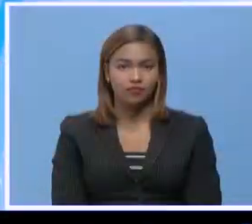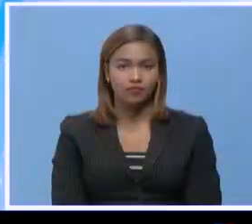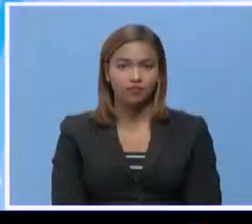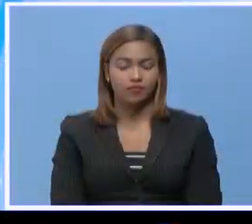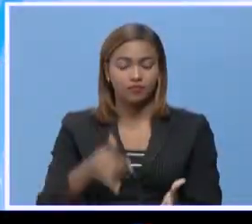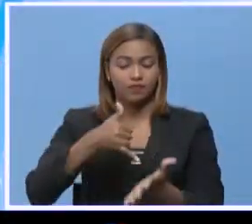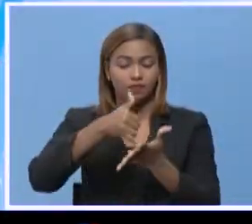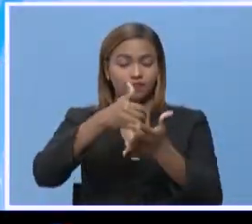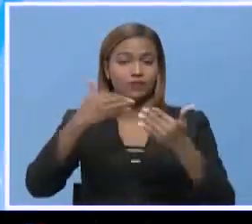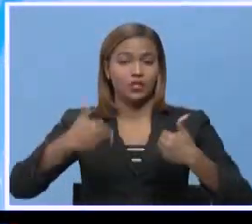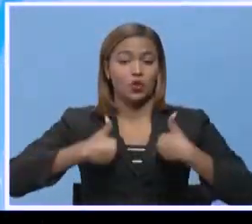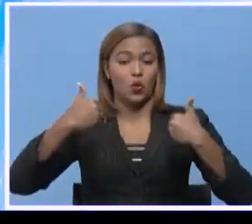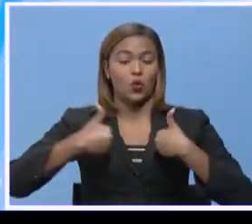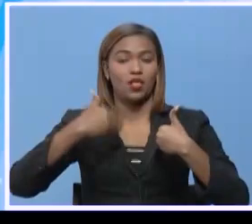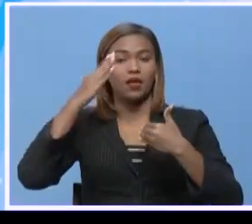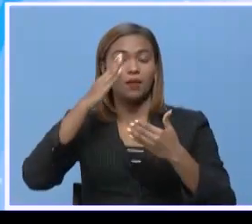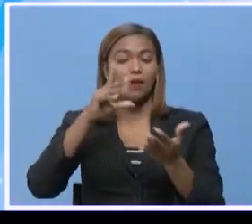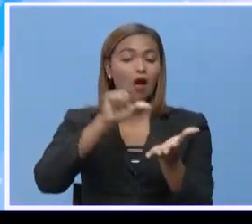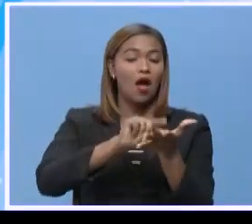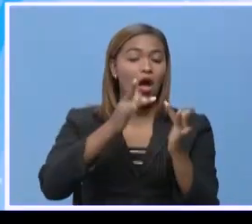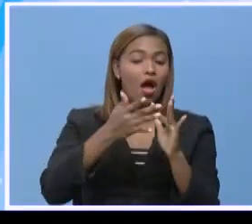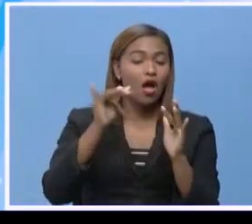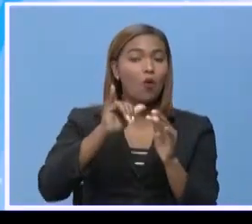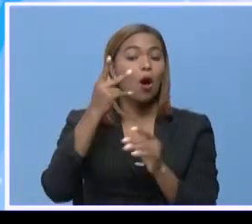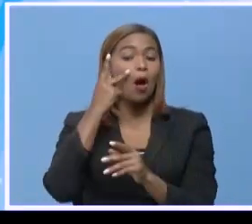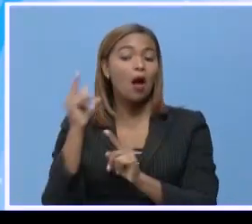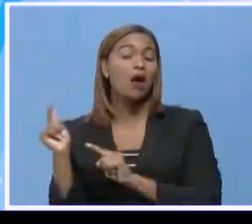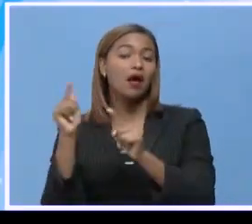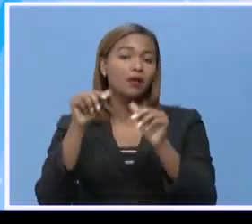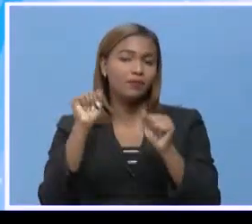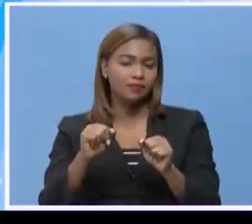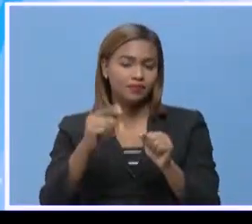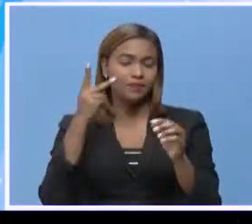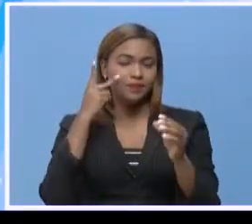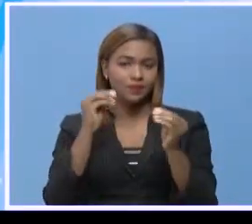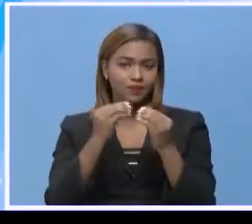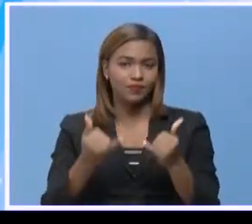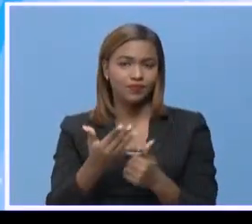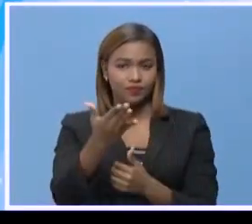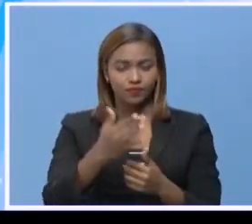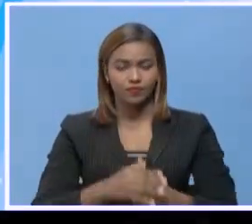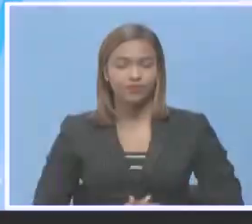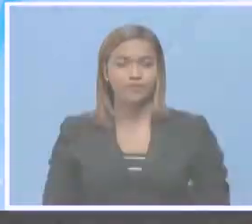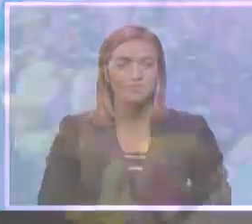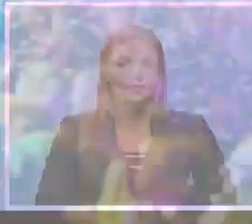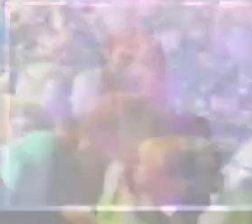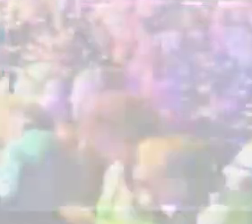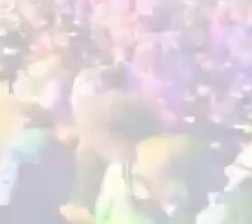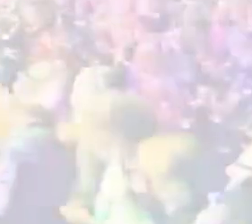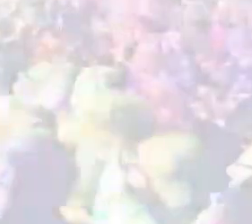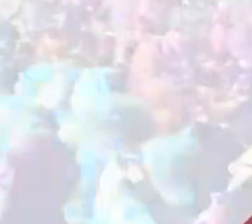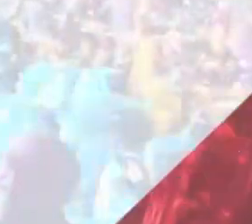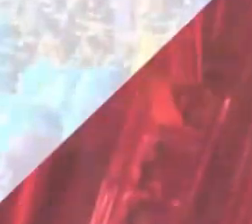El premio de la juventud será virtual y presencial. Vamos a ver los detalles en los espectáculos.